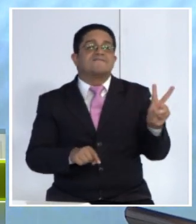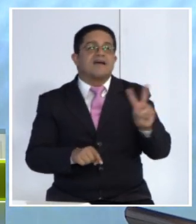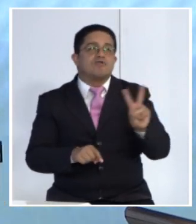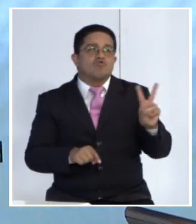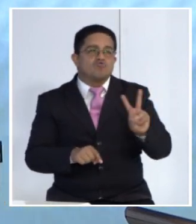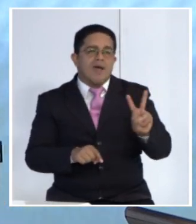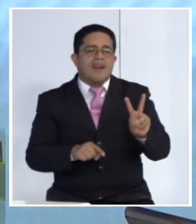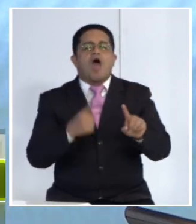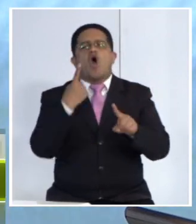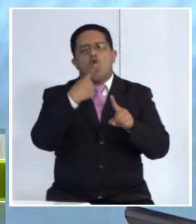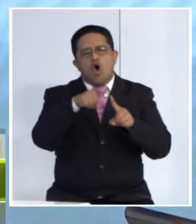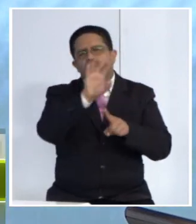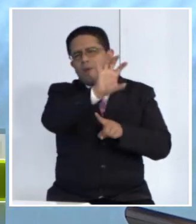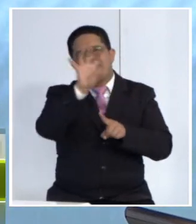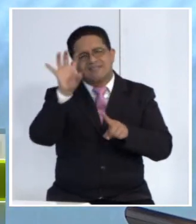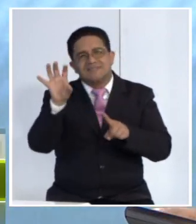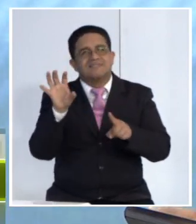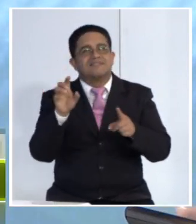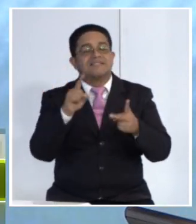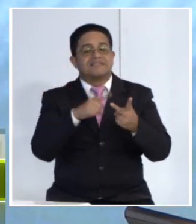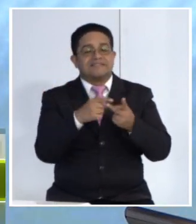del mundo, la parte de la